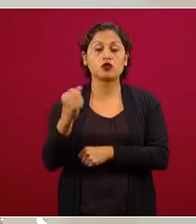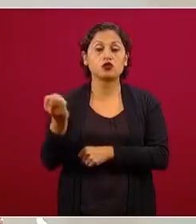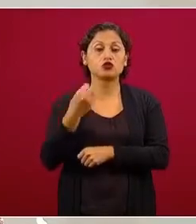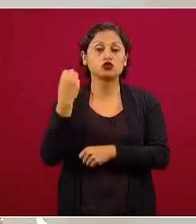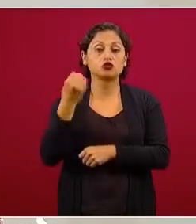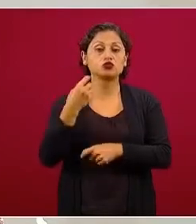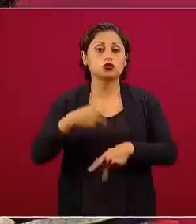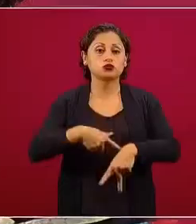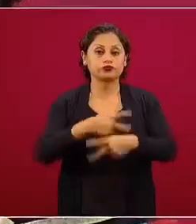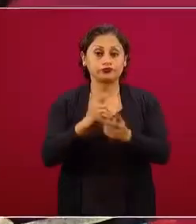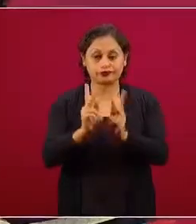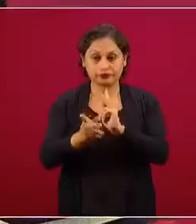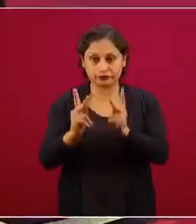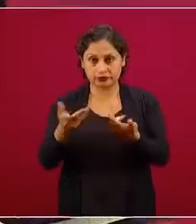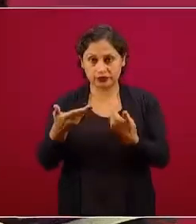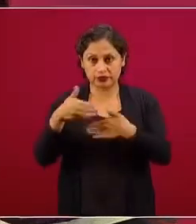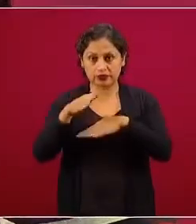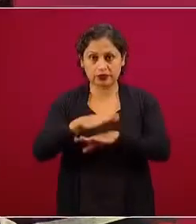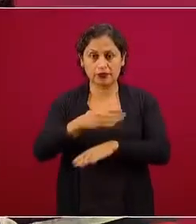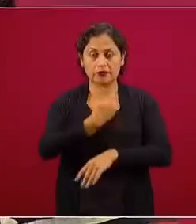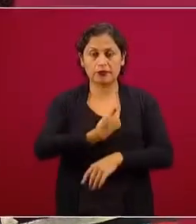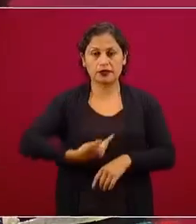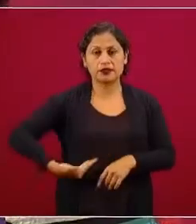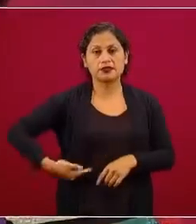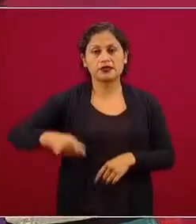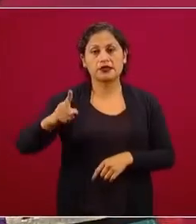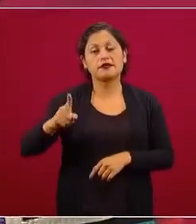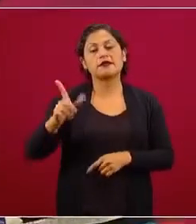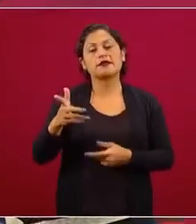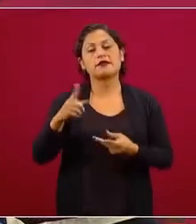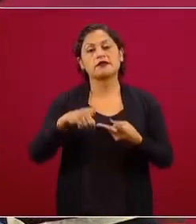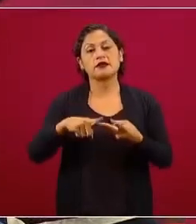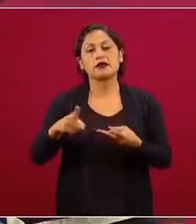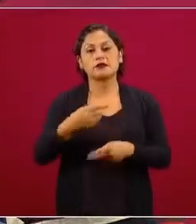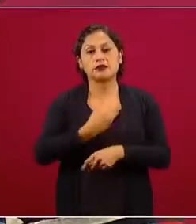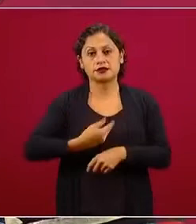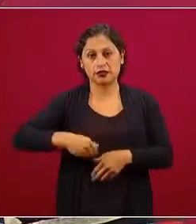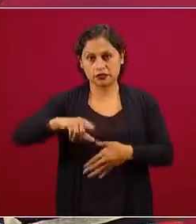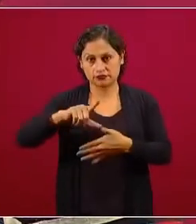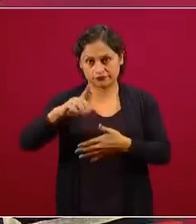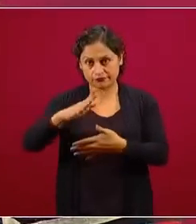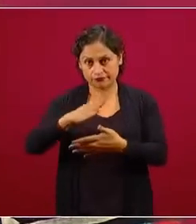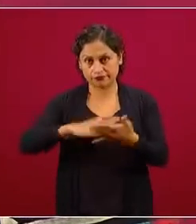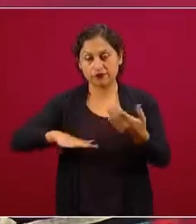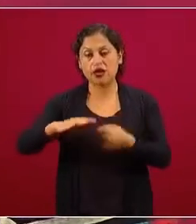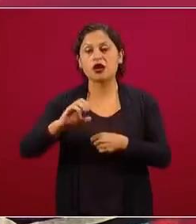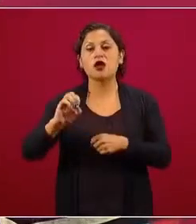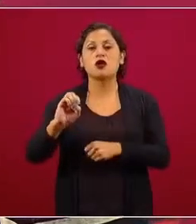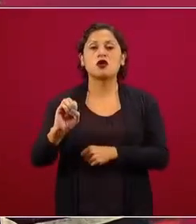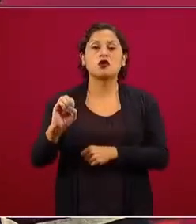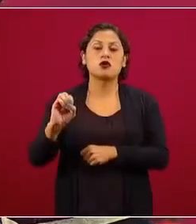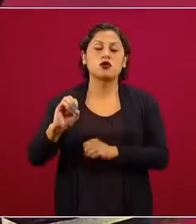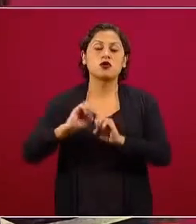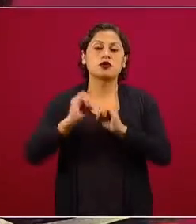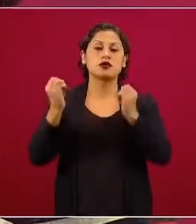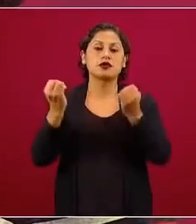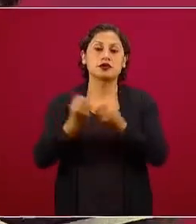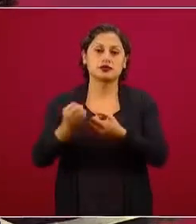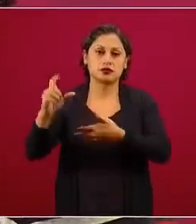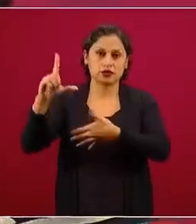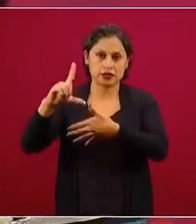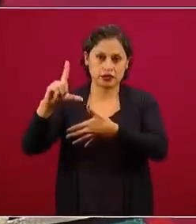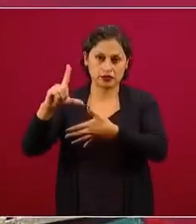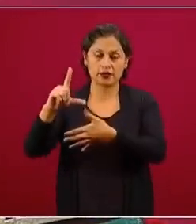Federación Internacional, el presidente de América Latina y el presidente de la Organización Latinoamericana, así como